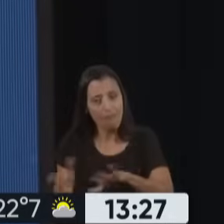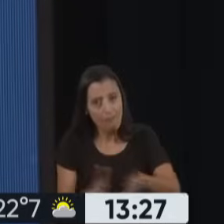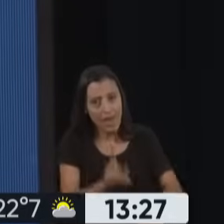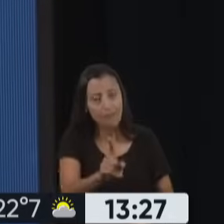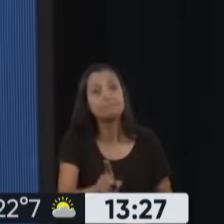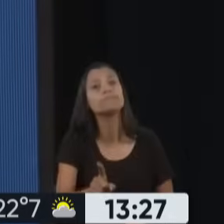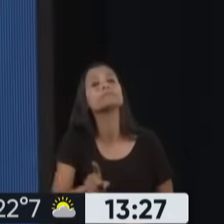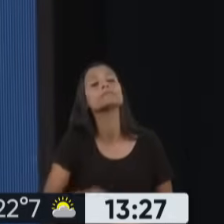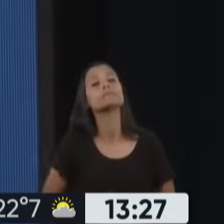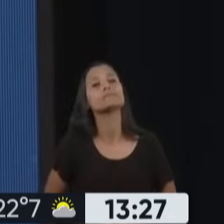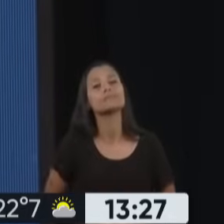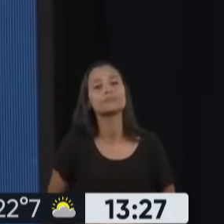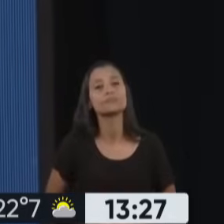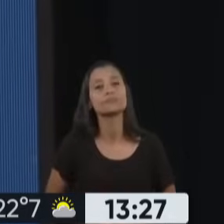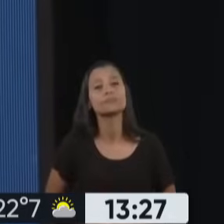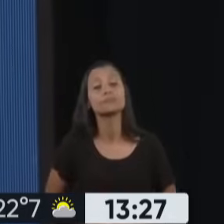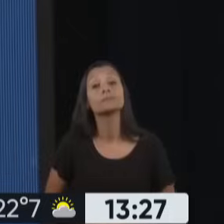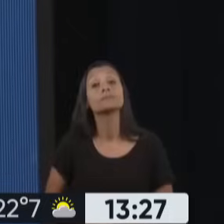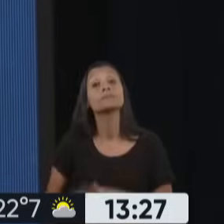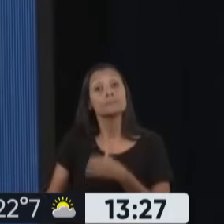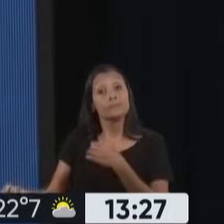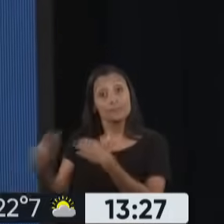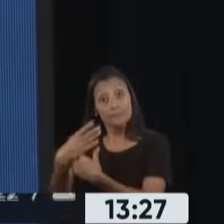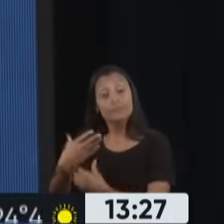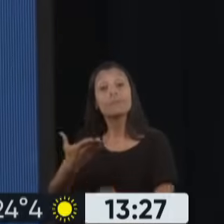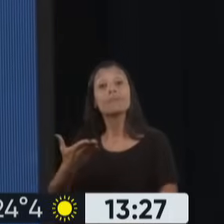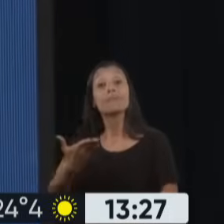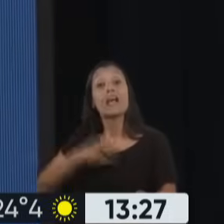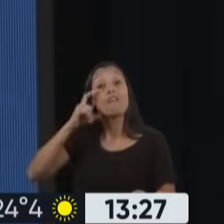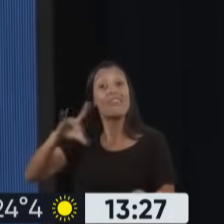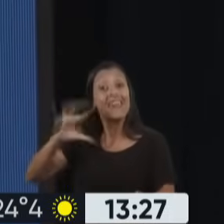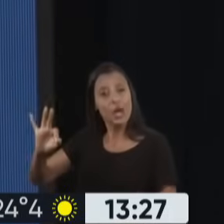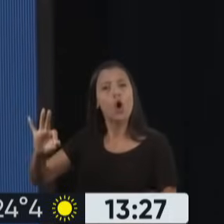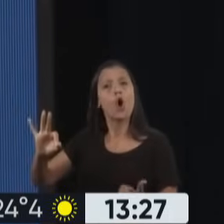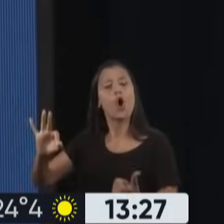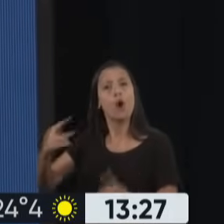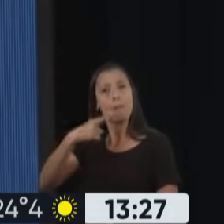me escribe Federico Sturzenegger y me dice,